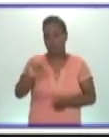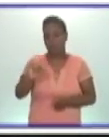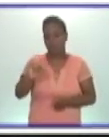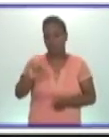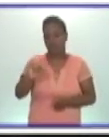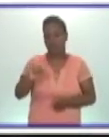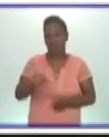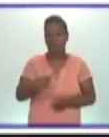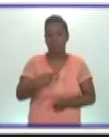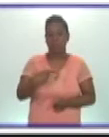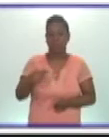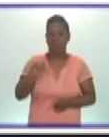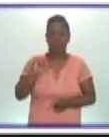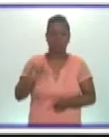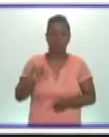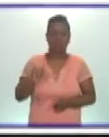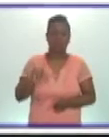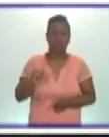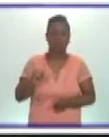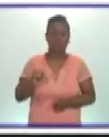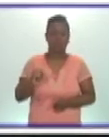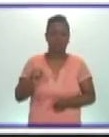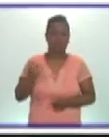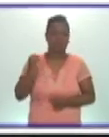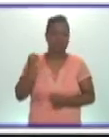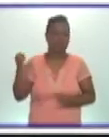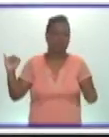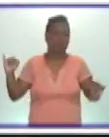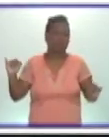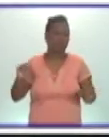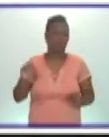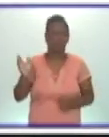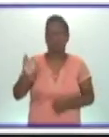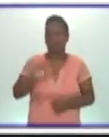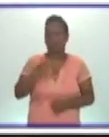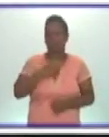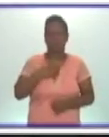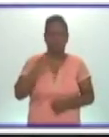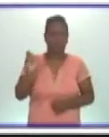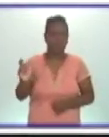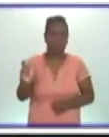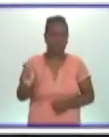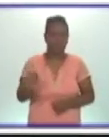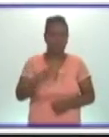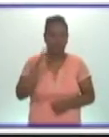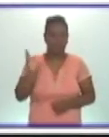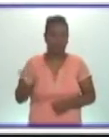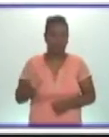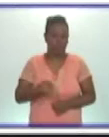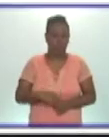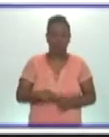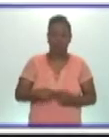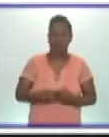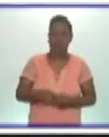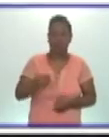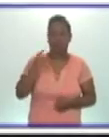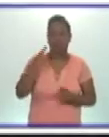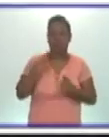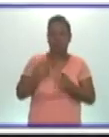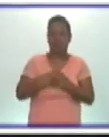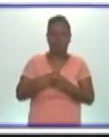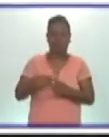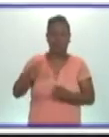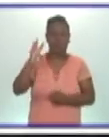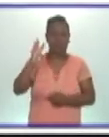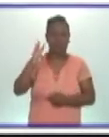el menos 6, como es un término independiente, no tiene parte literal. Por lo tanto, x a la cuarta